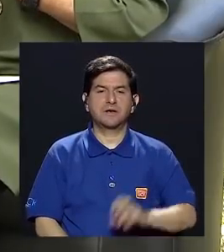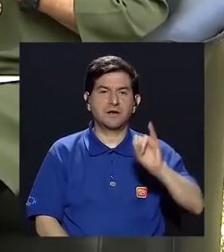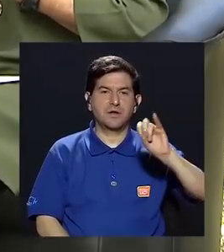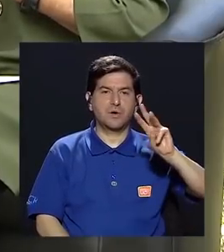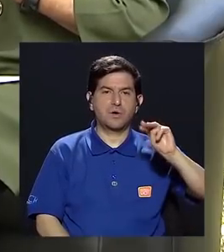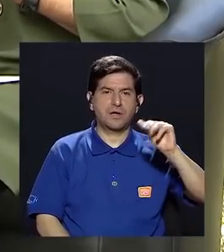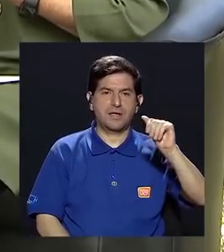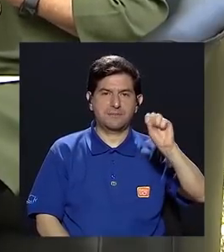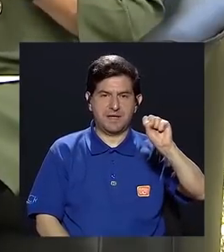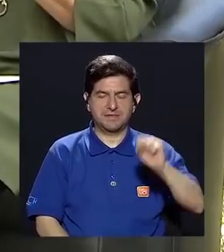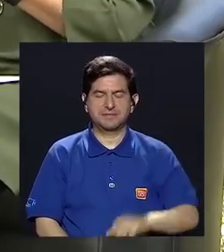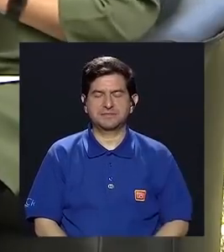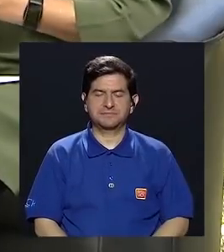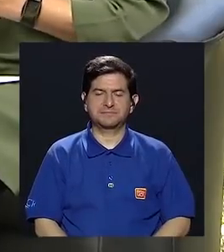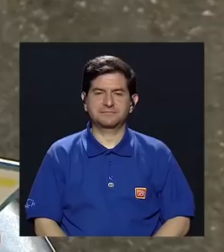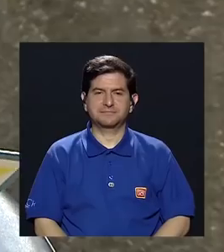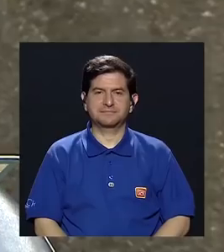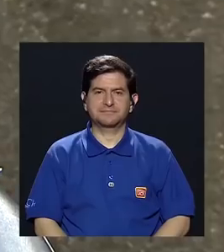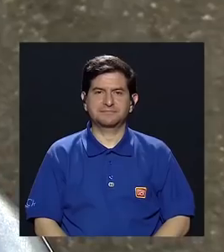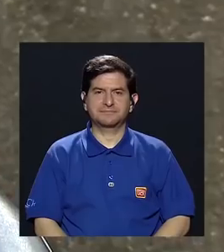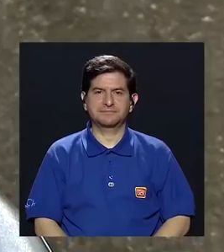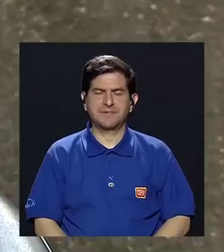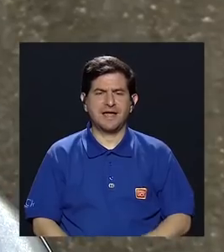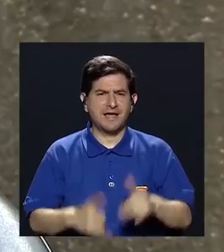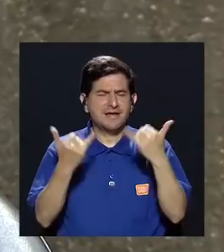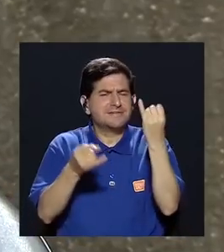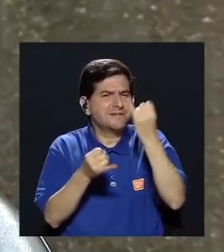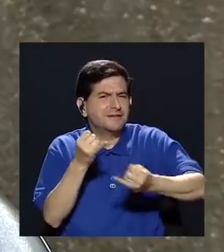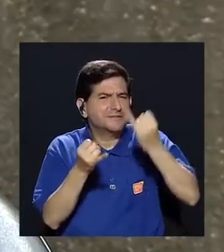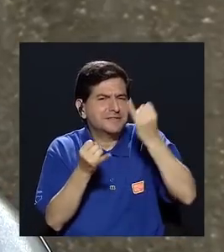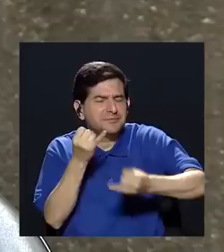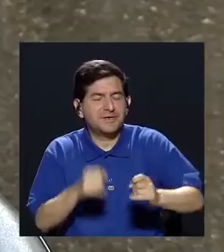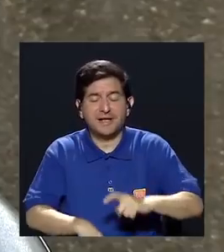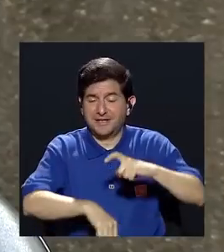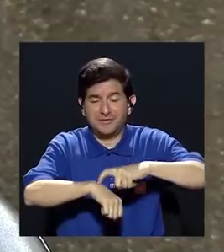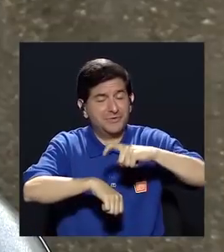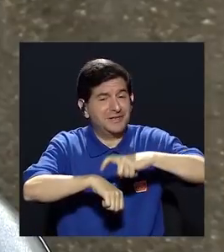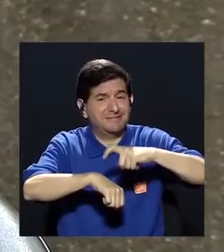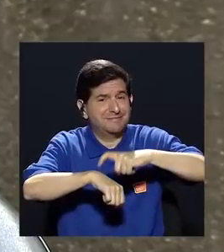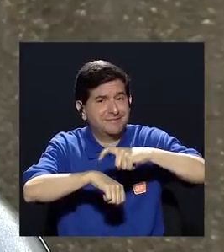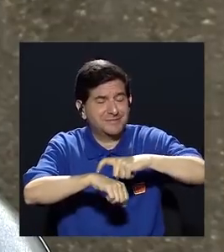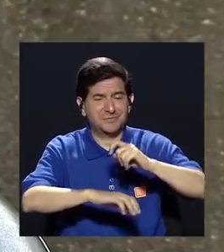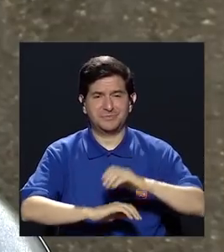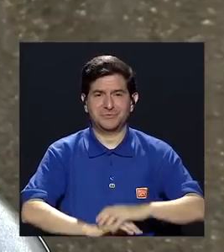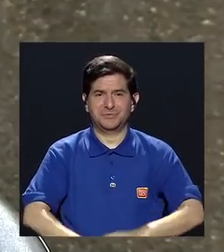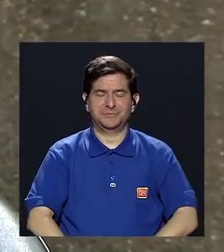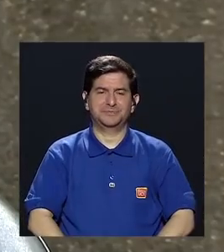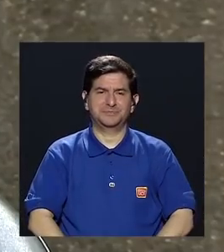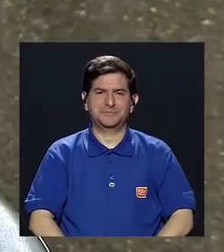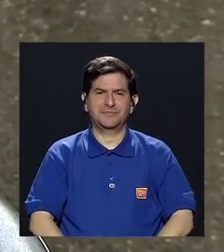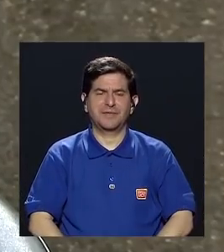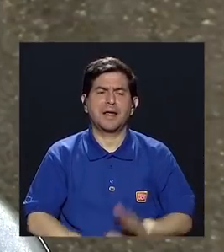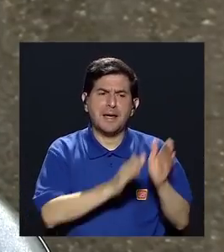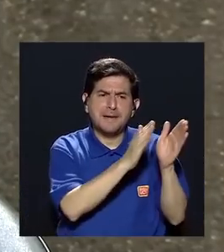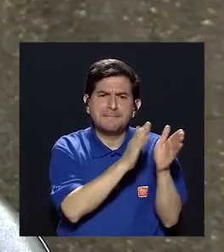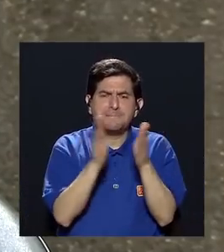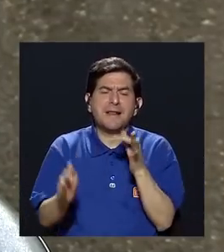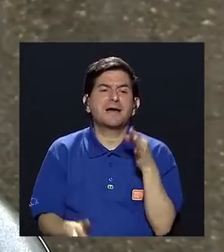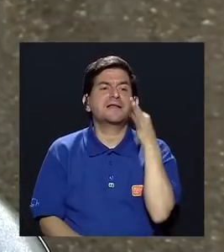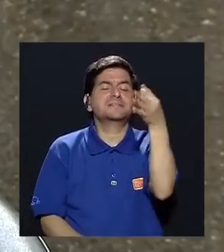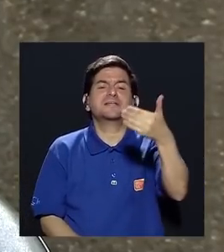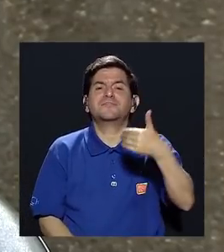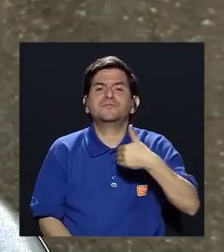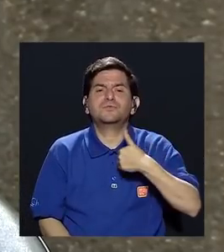el IMAS, y así. Ajá. Y ya para finalizar, porque ya se nos está acabando el tiempo, doctora, ¿qué planes